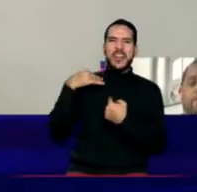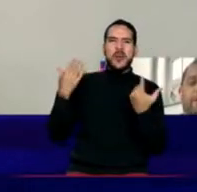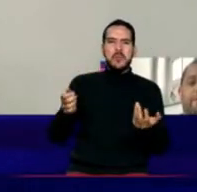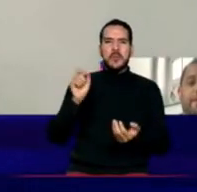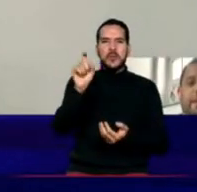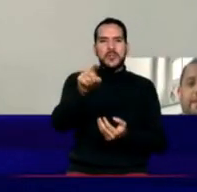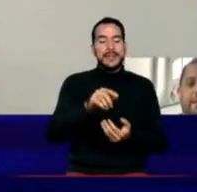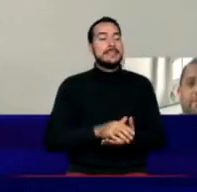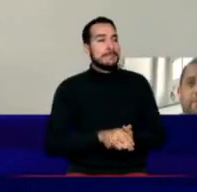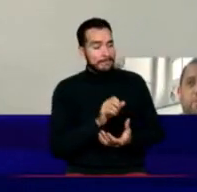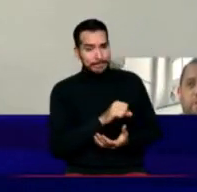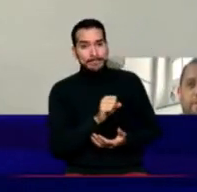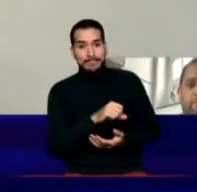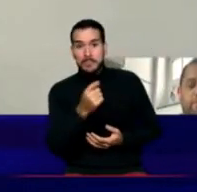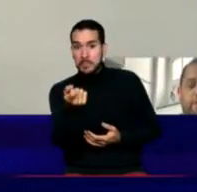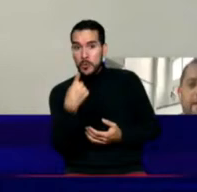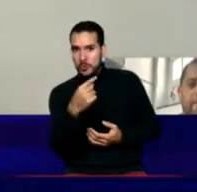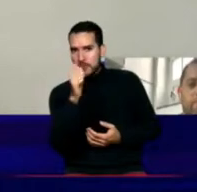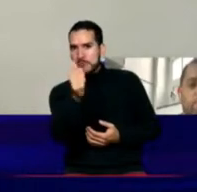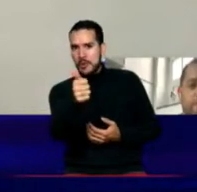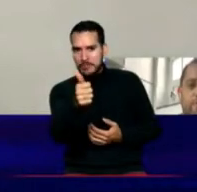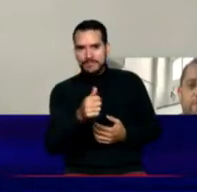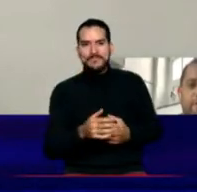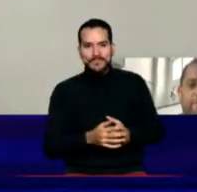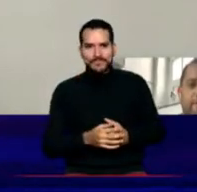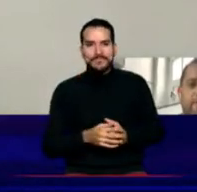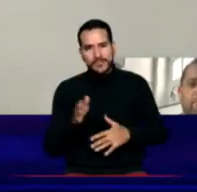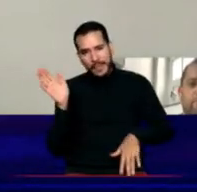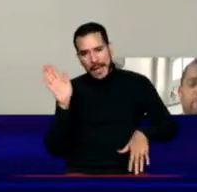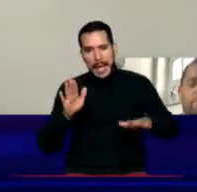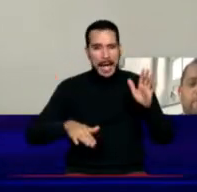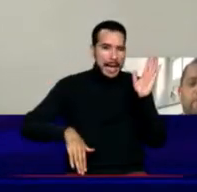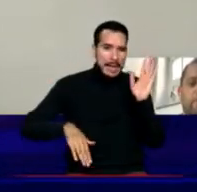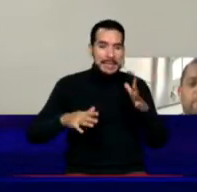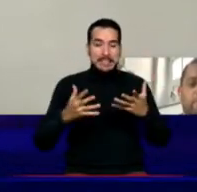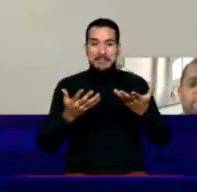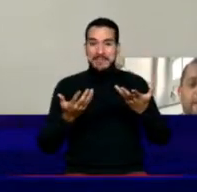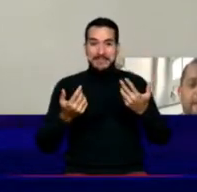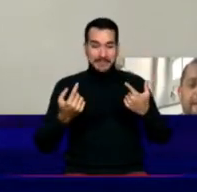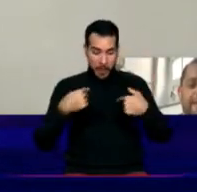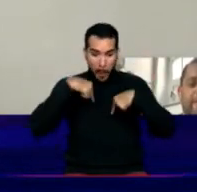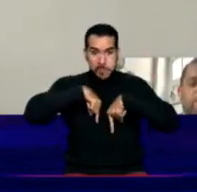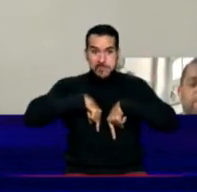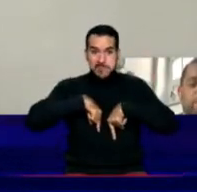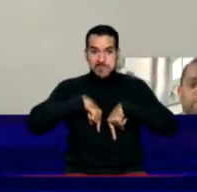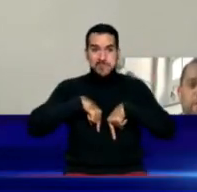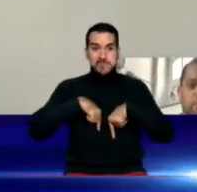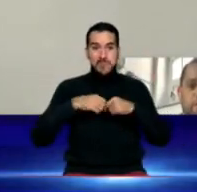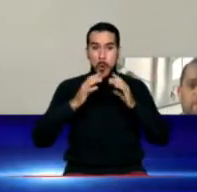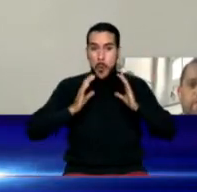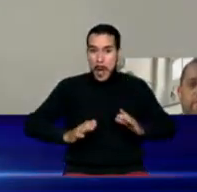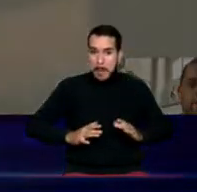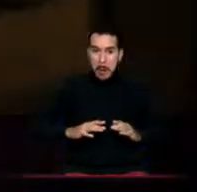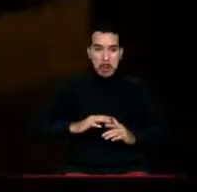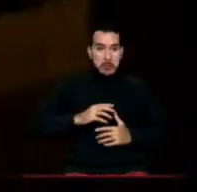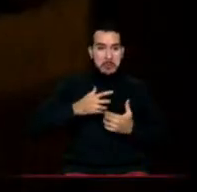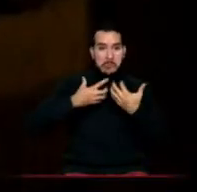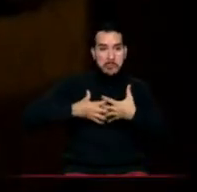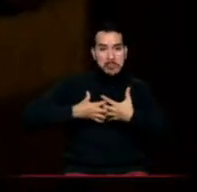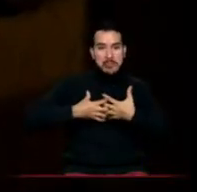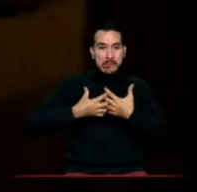Bueno, realmente es una muy buena pregunta. Hay muchas cosas que pasan en nuestro cuerpo cuando dormimos mal de forma continua o de forma